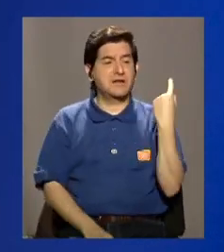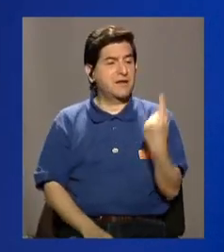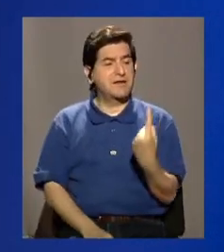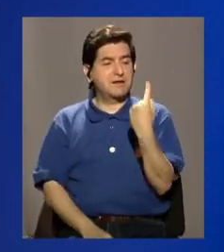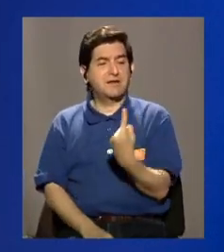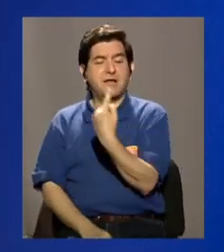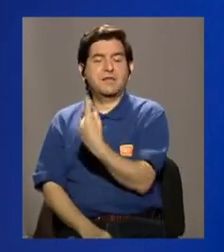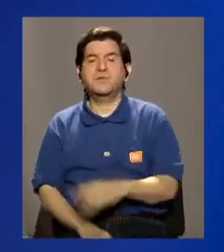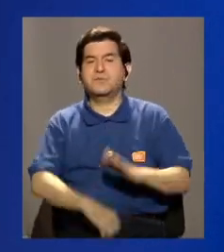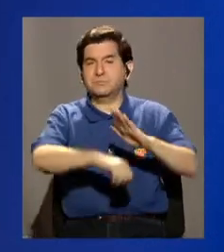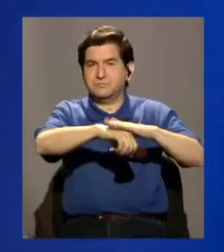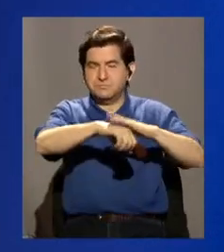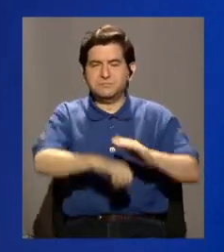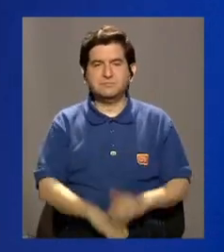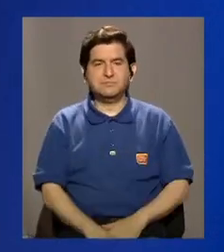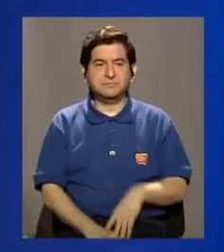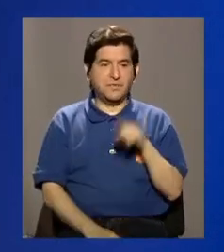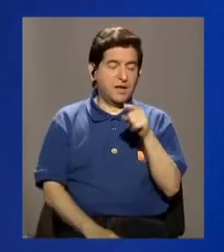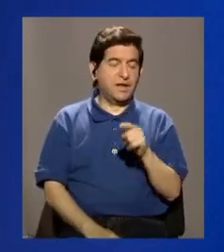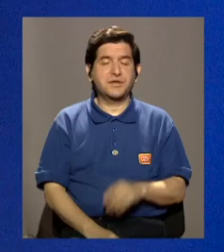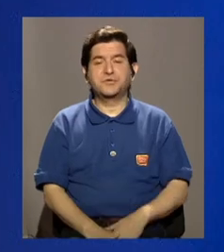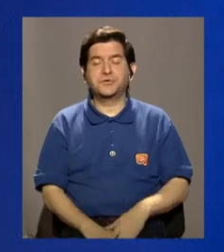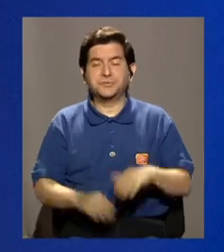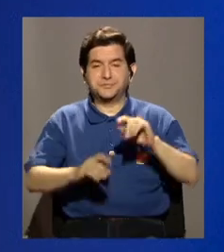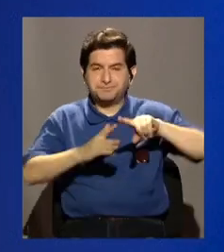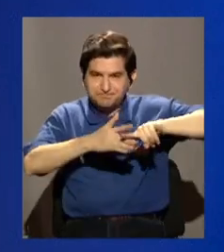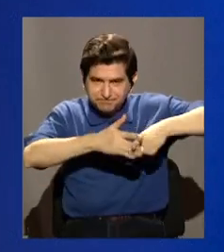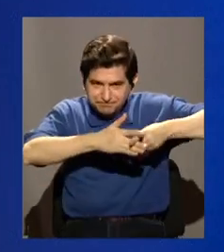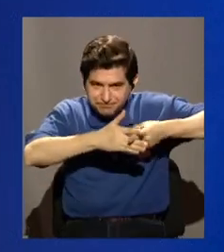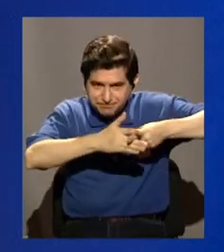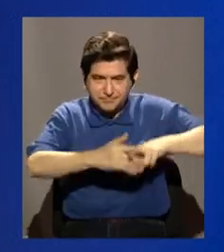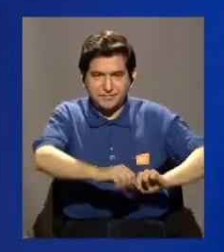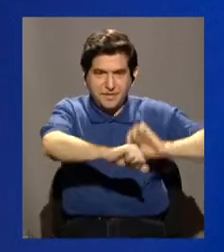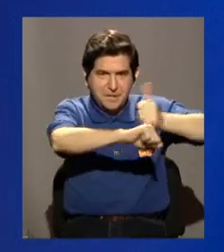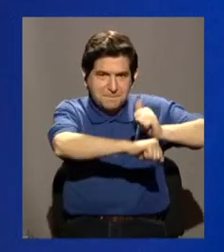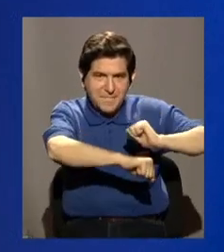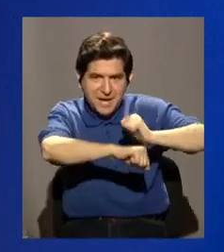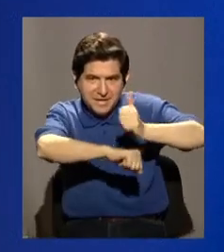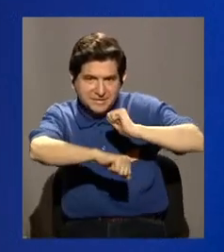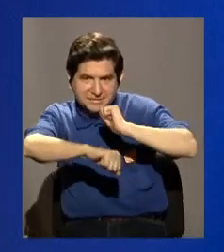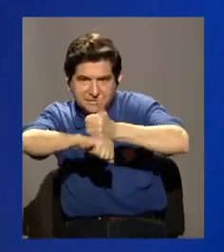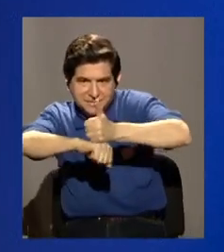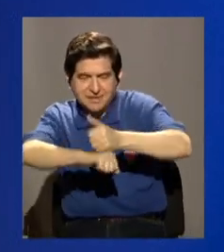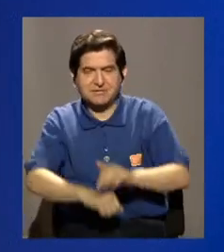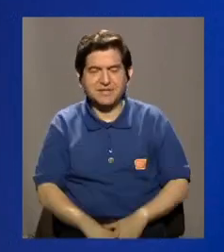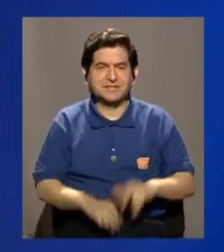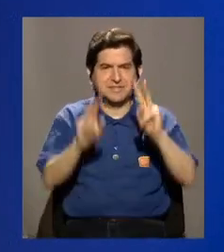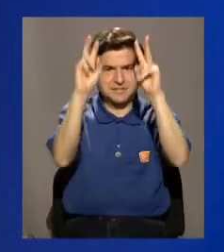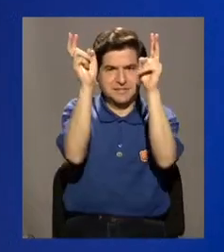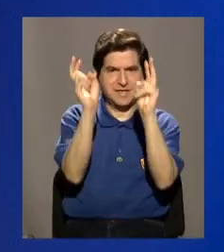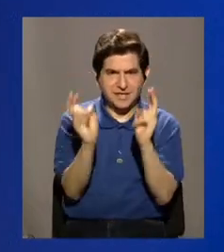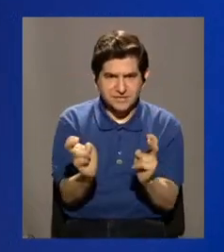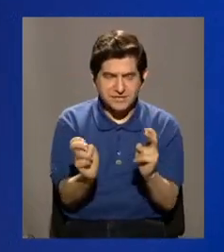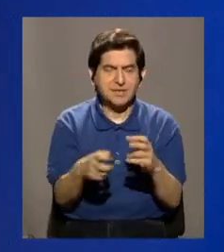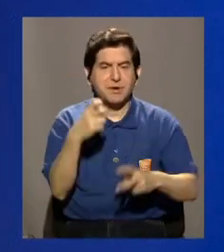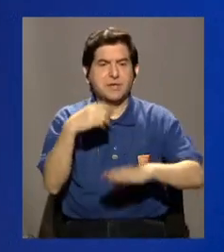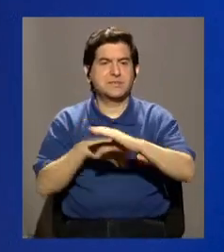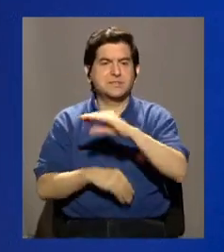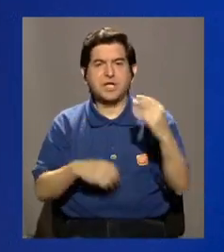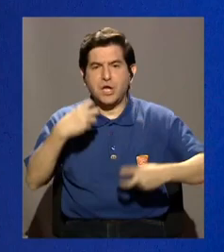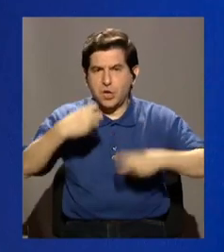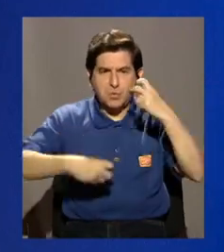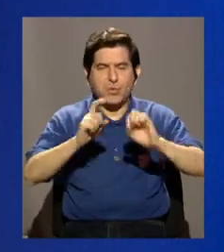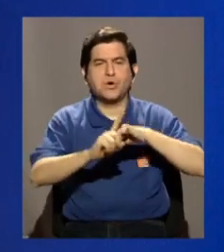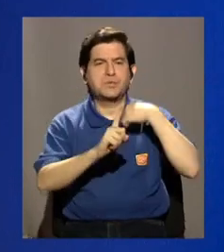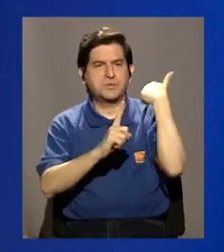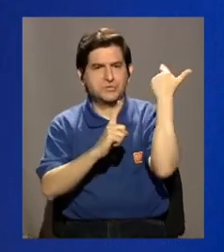ellas permite que sirvan como instrumento para plantear las temáticas o las problemáticas también